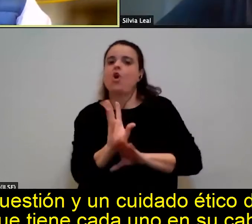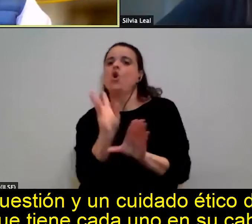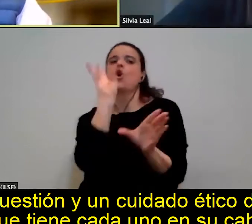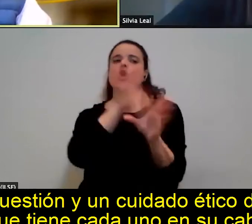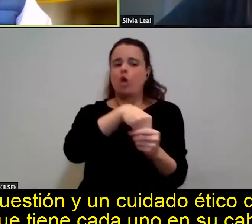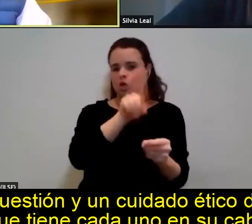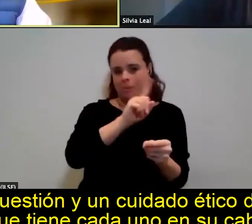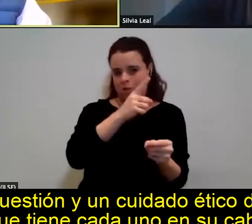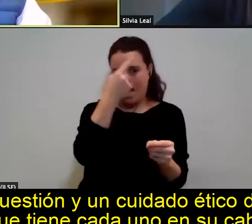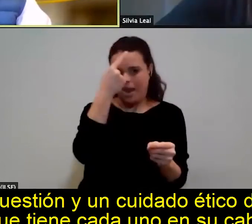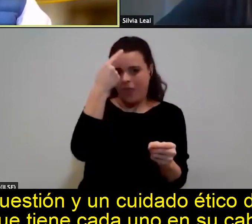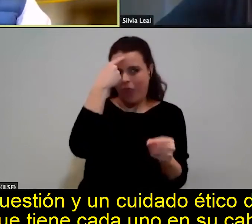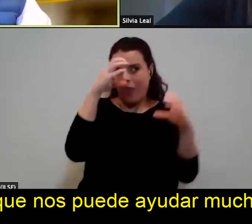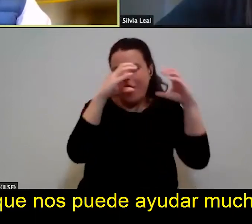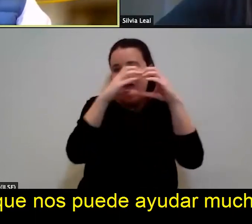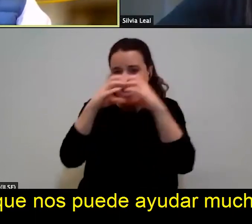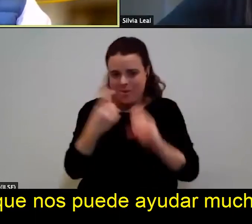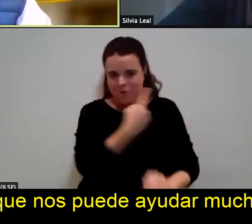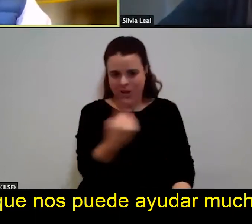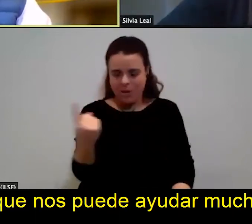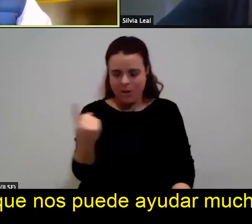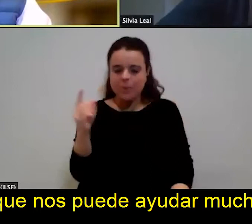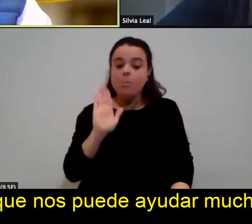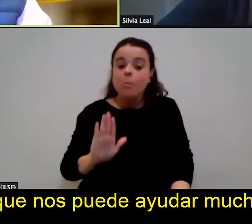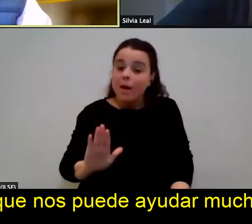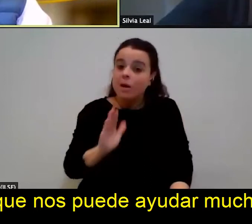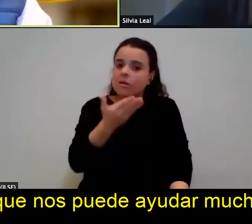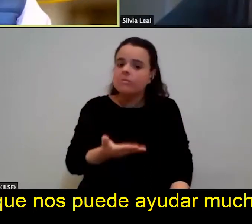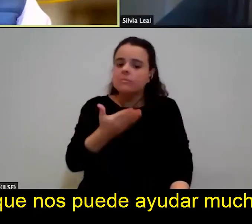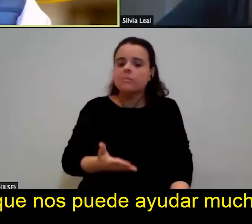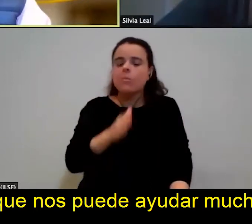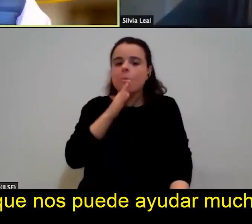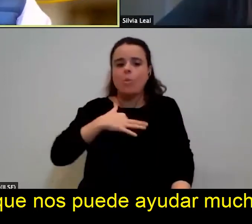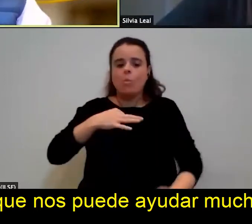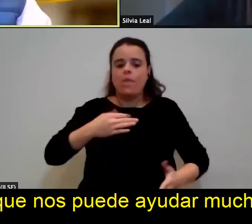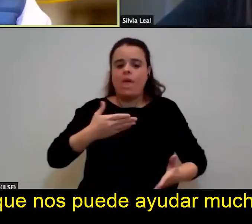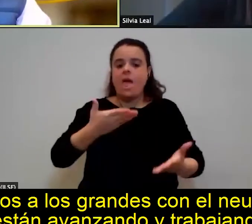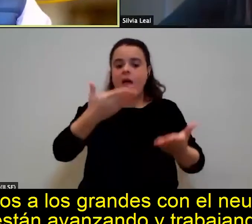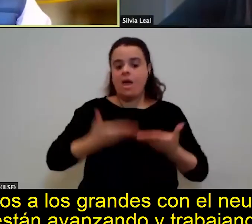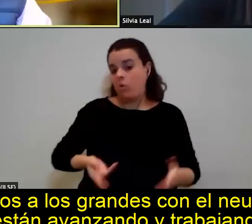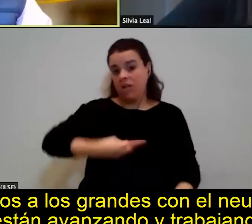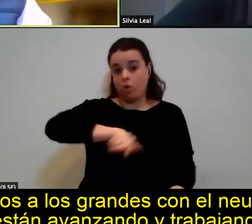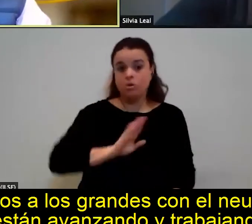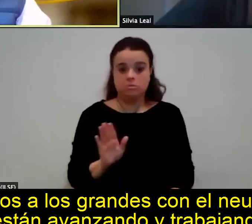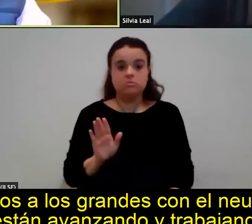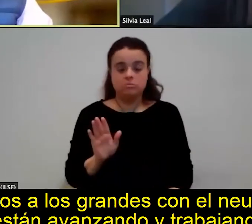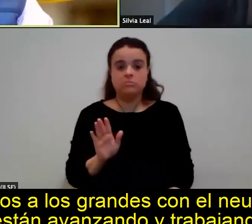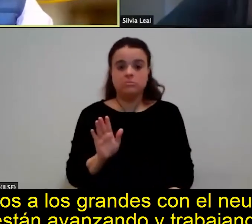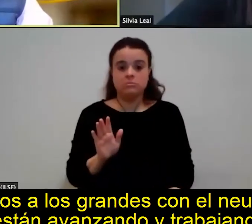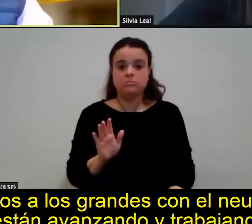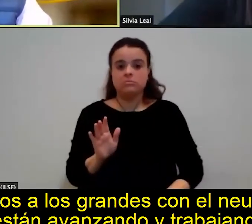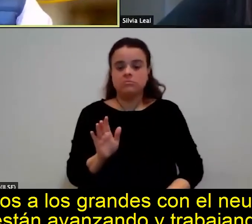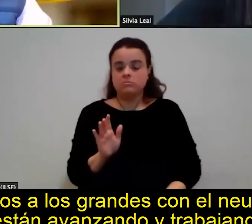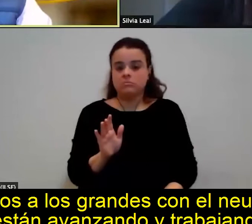cabeza, en su cerebro, pero sí que es importante porque nos puede ayudar muchísimo a todos, ¿no? De hecho, tenemos a los grandes como Elon